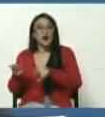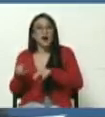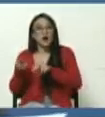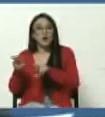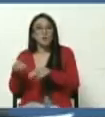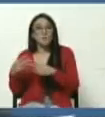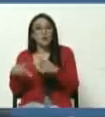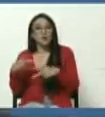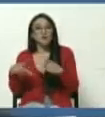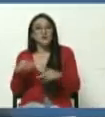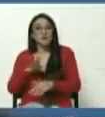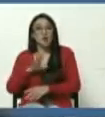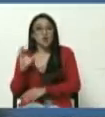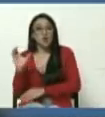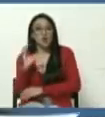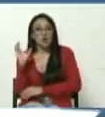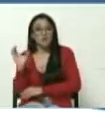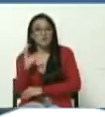agroproductivo colombiano.